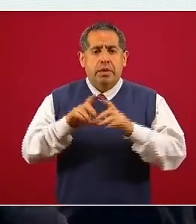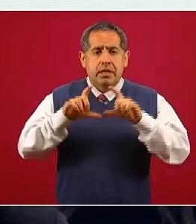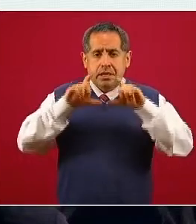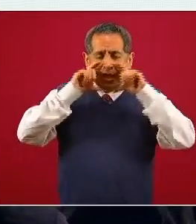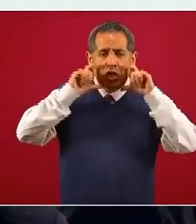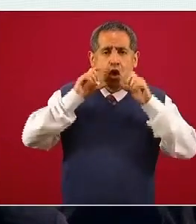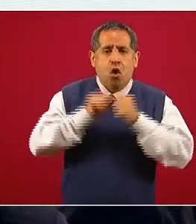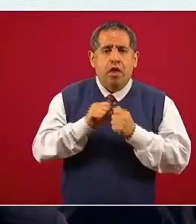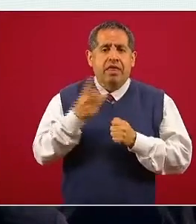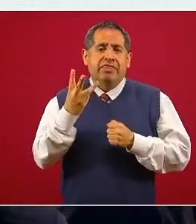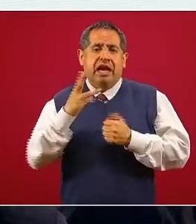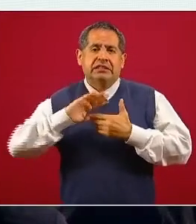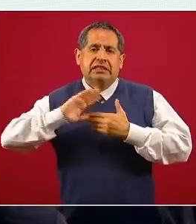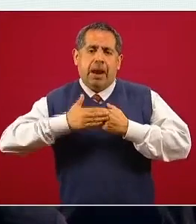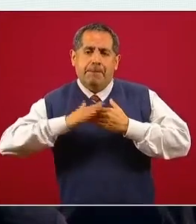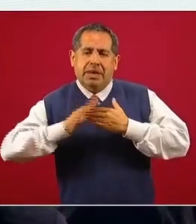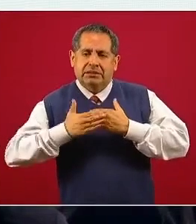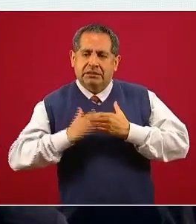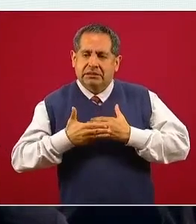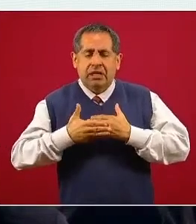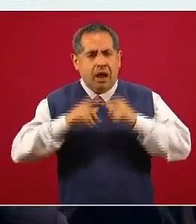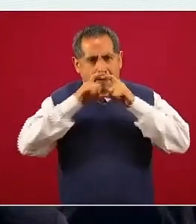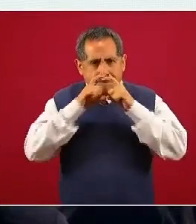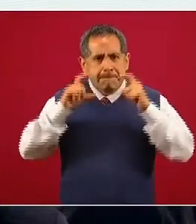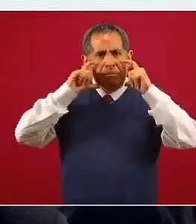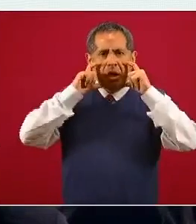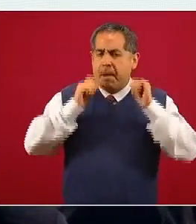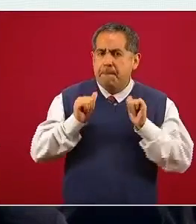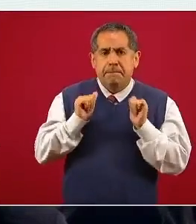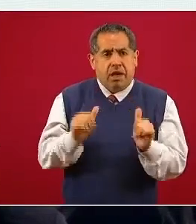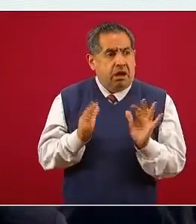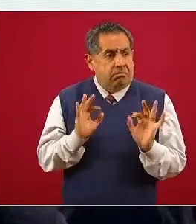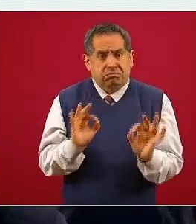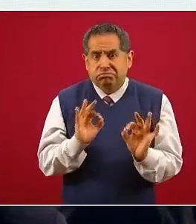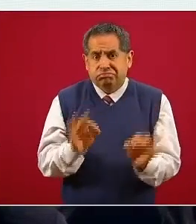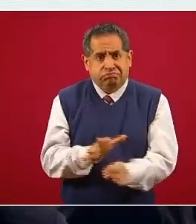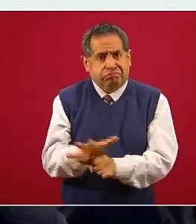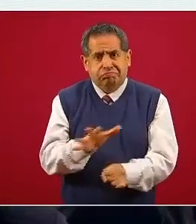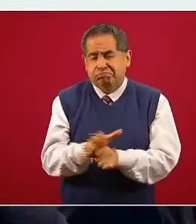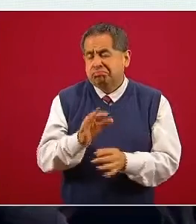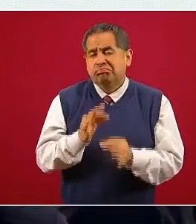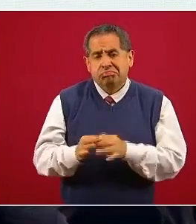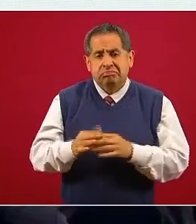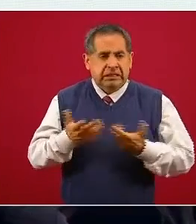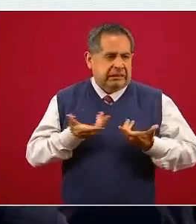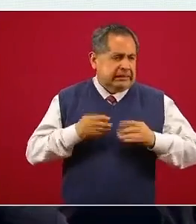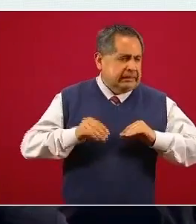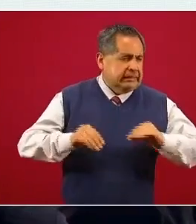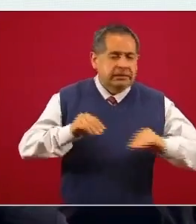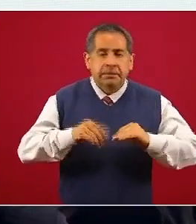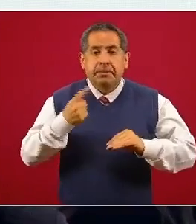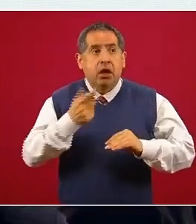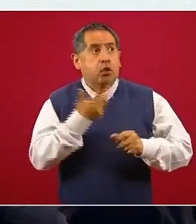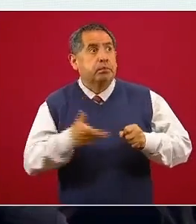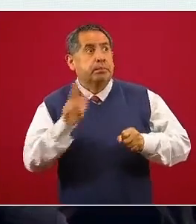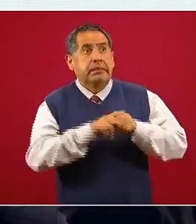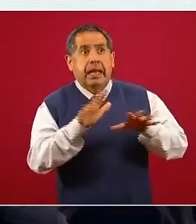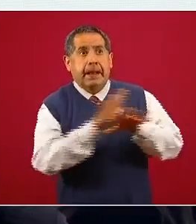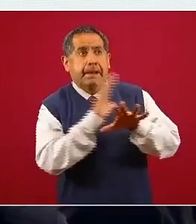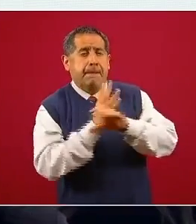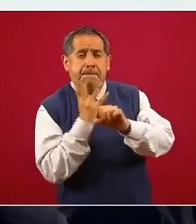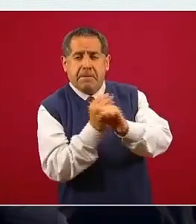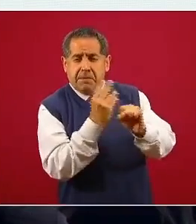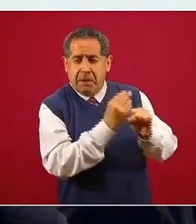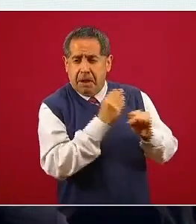capa. Todo esto es lo que tuvimos que hacer para hacer la reconversión hospitalaria.